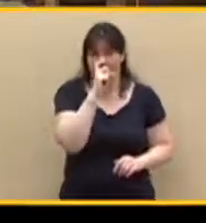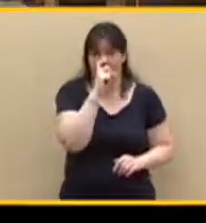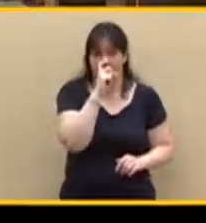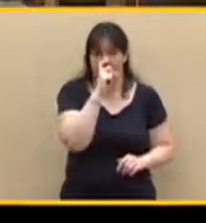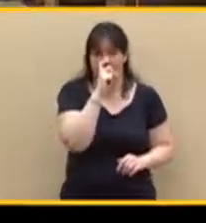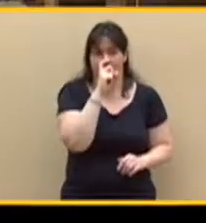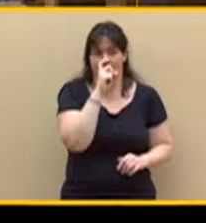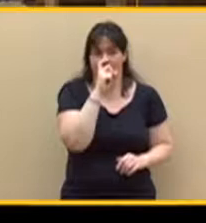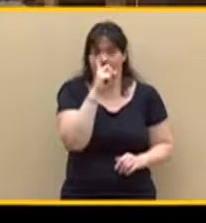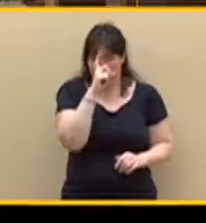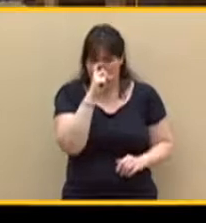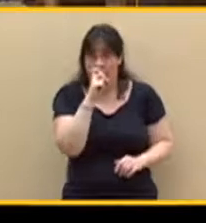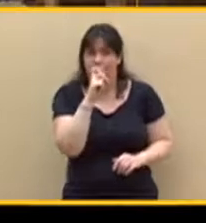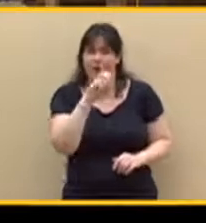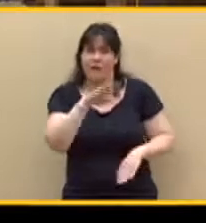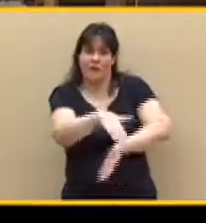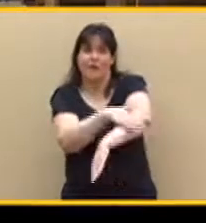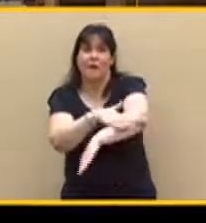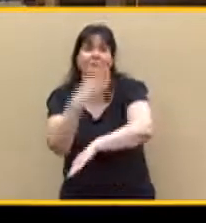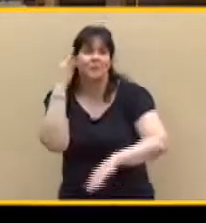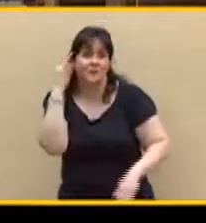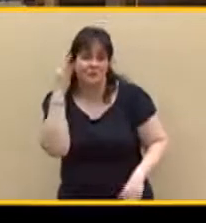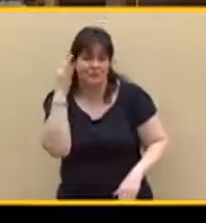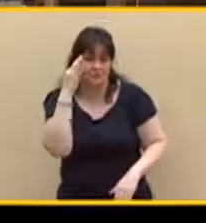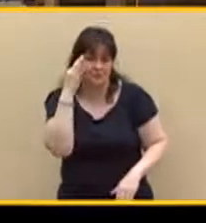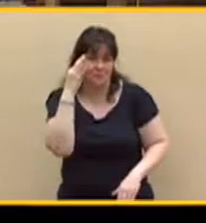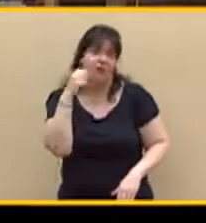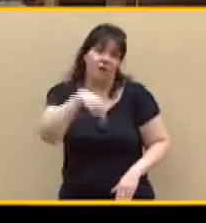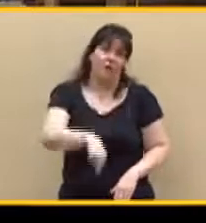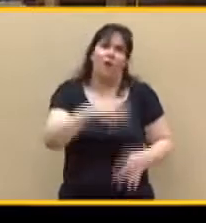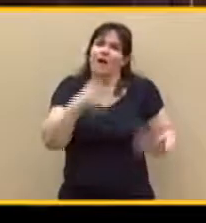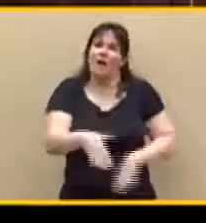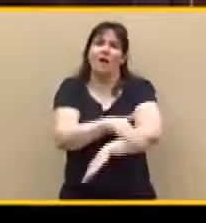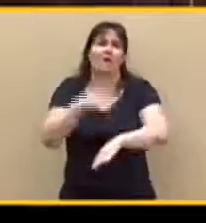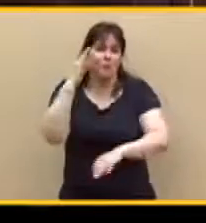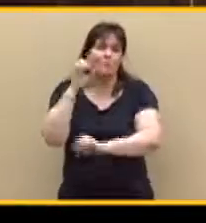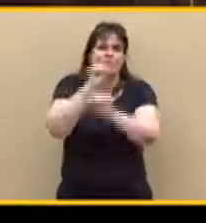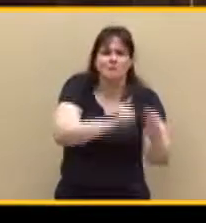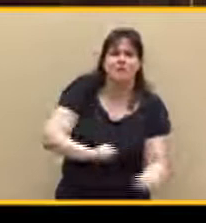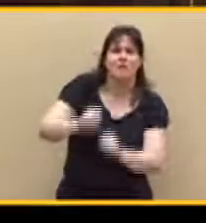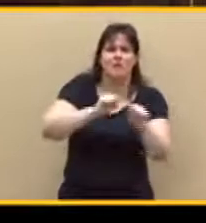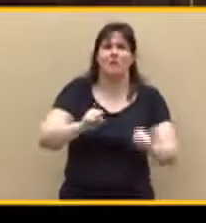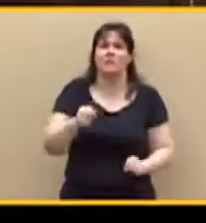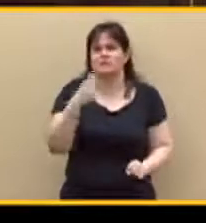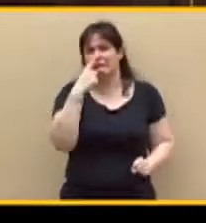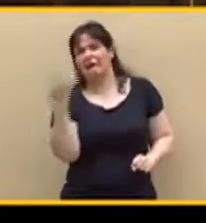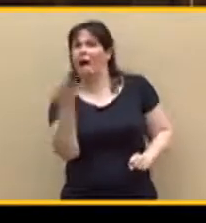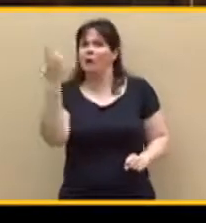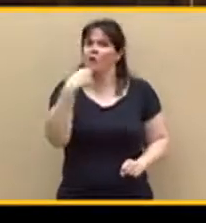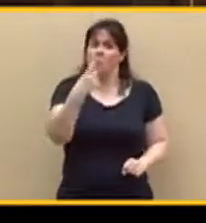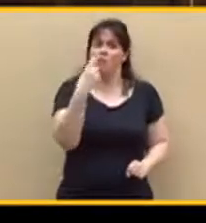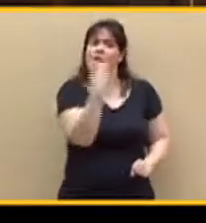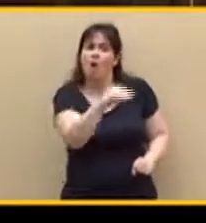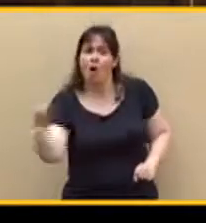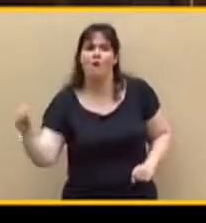¿Recuerda usted, ministra Cospedal? Hoy es ministra de Defensa, la arrogancia con la que usted les dijo a esos jóvenes, a esas